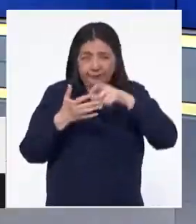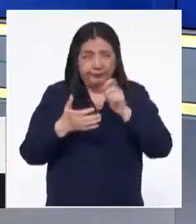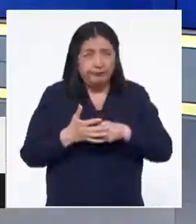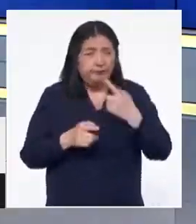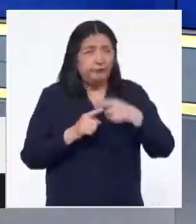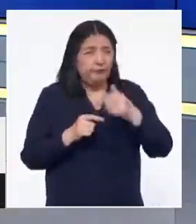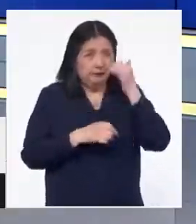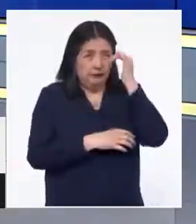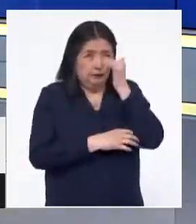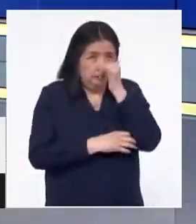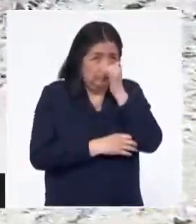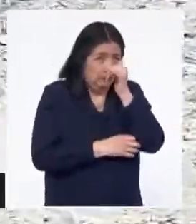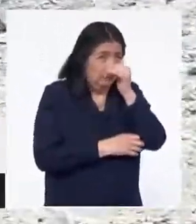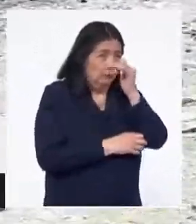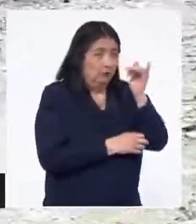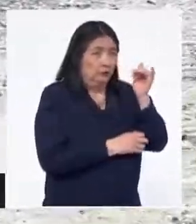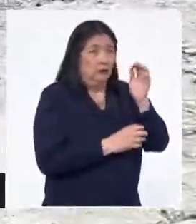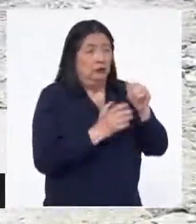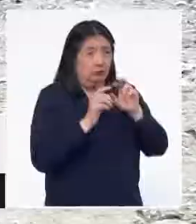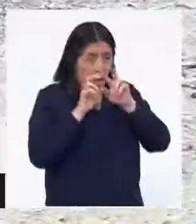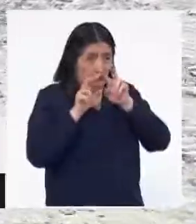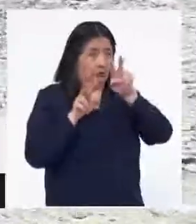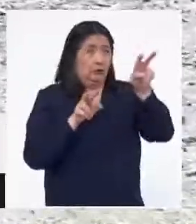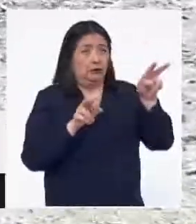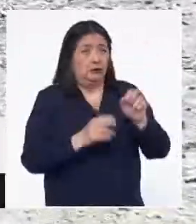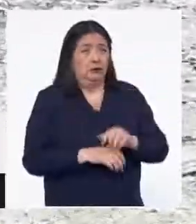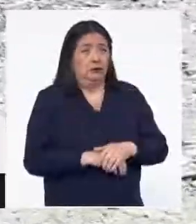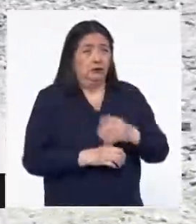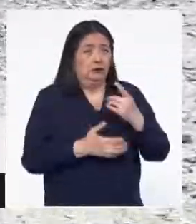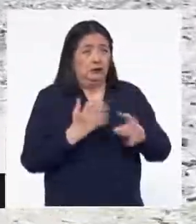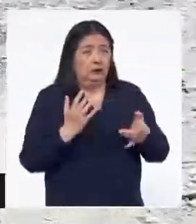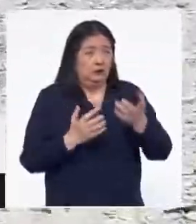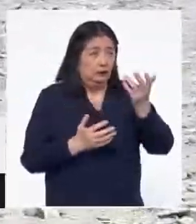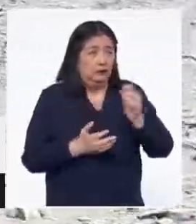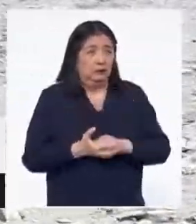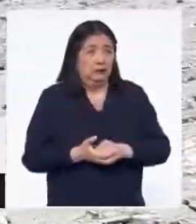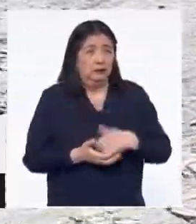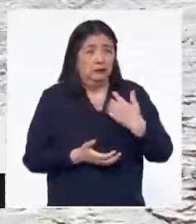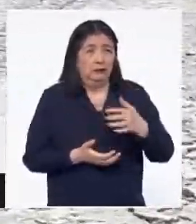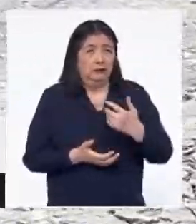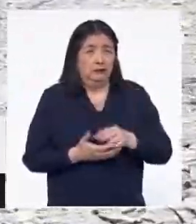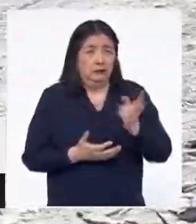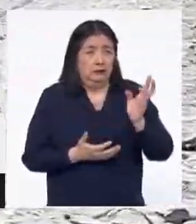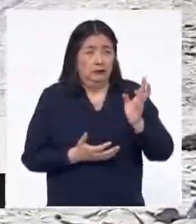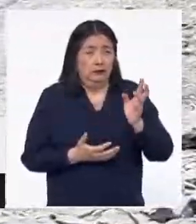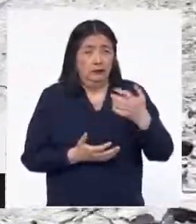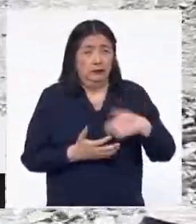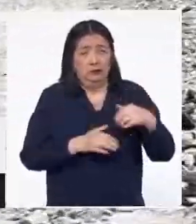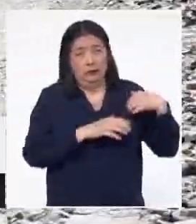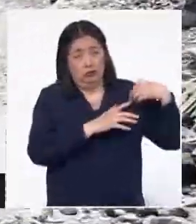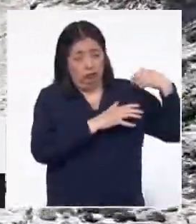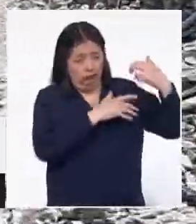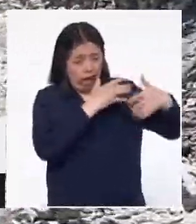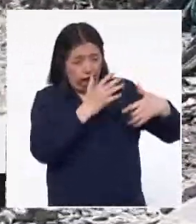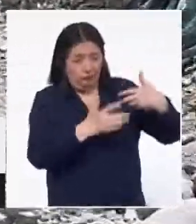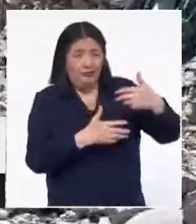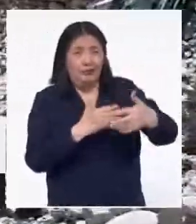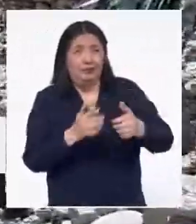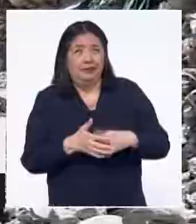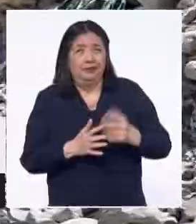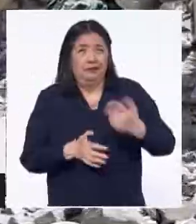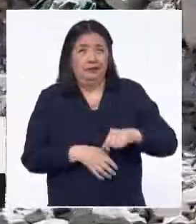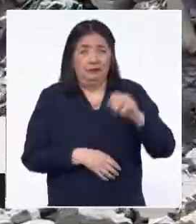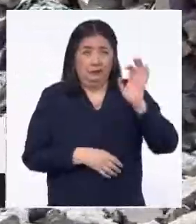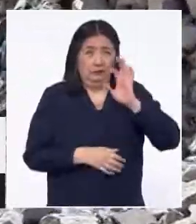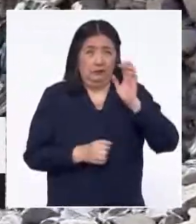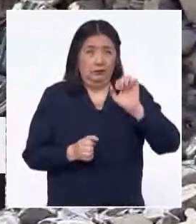cámaras, si se abre un poco la toma, podemos ver exactamente lo que vendría a ser el cauce de este alud que se dio en febrero y